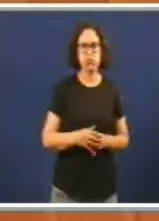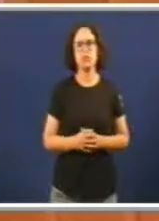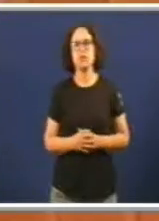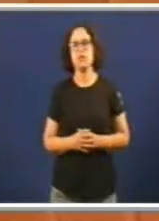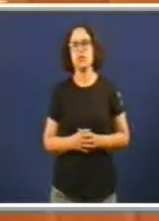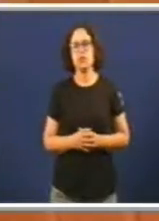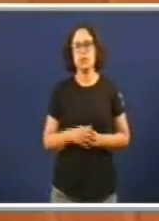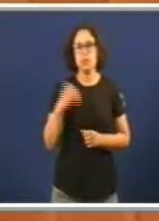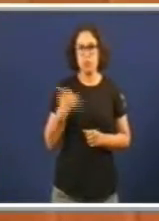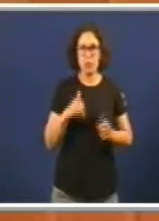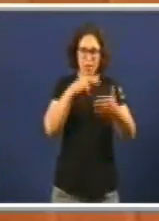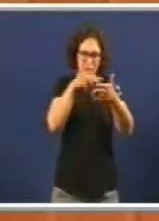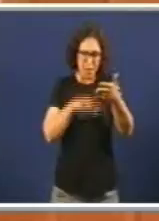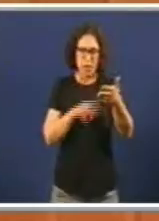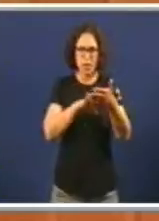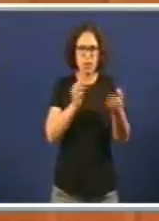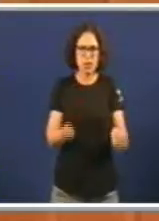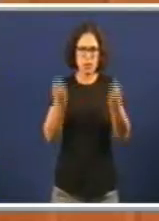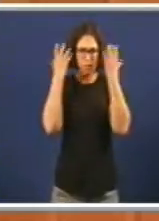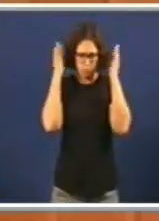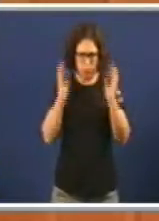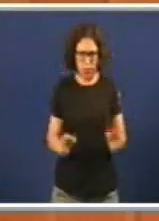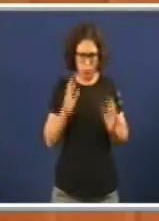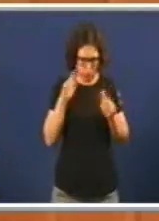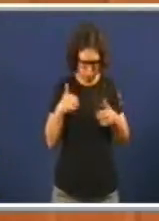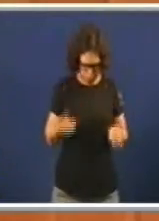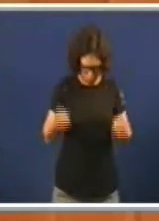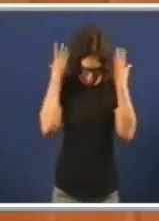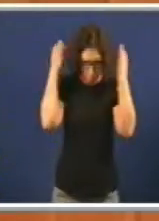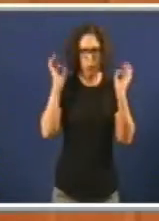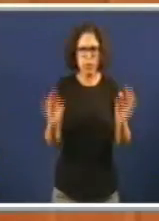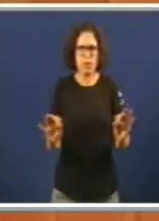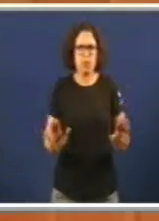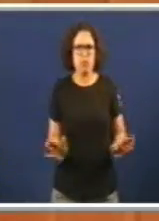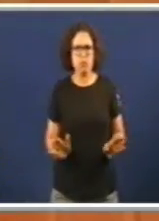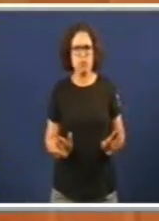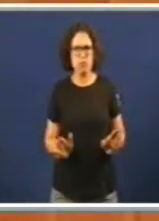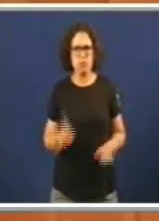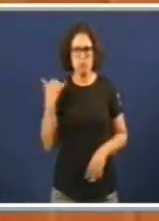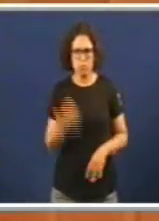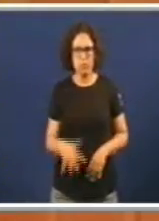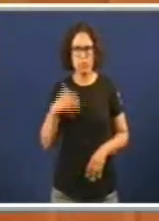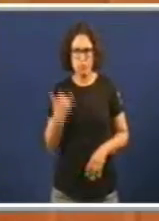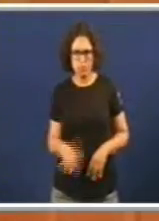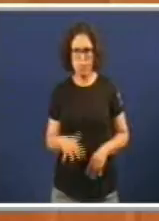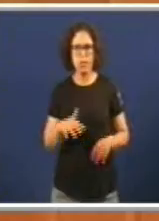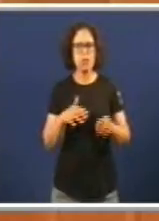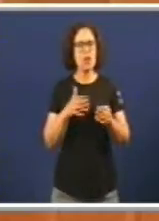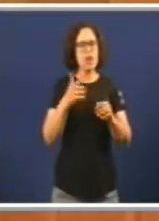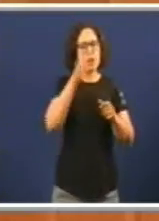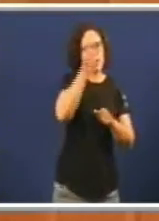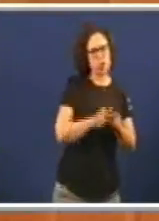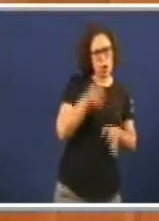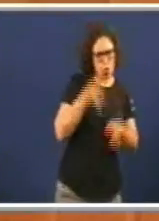que lle custou entenderse a si mismo a vostede. Pero moito, moito. Entre persoa xurídica, cambio